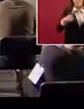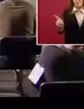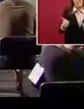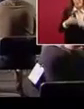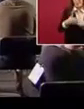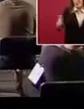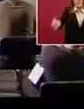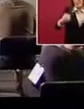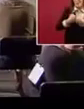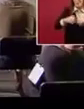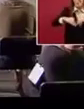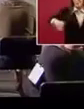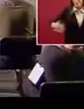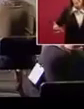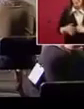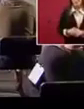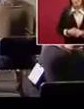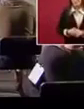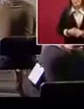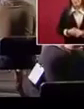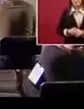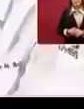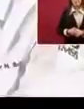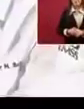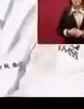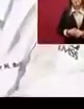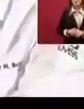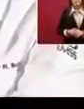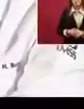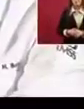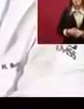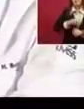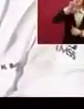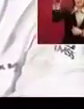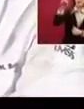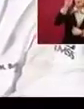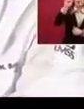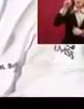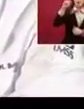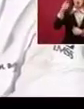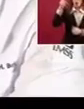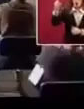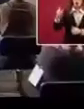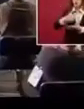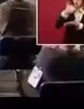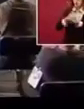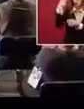a la movilidad no es lo mismo al interior de la ciudad de san diego que entre san diego y tijuana